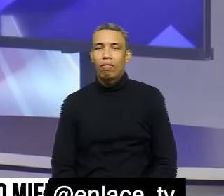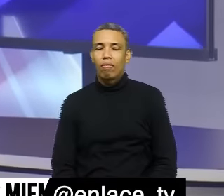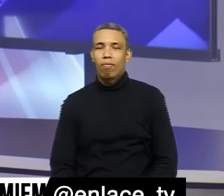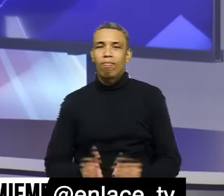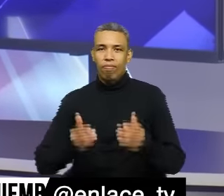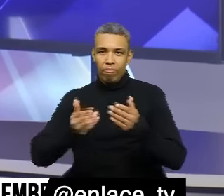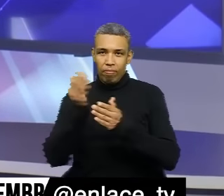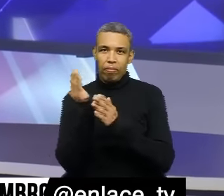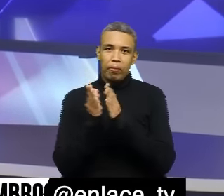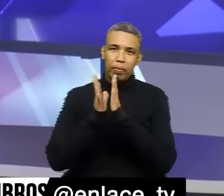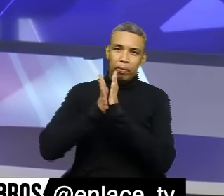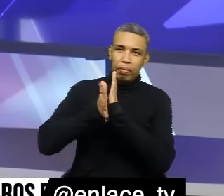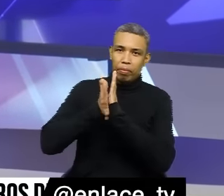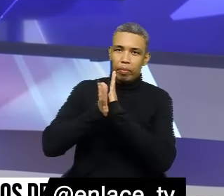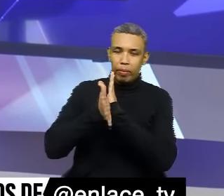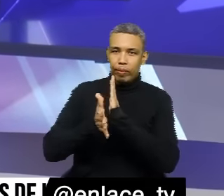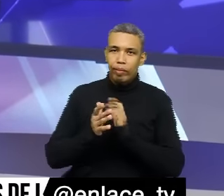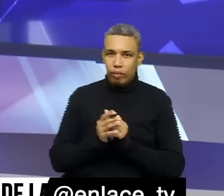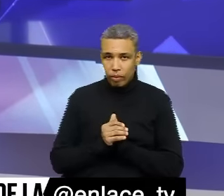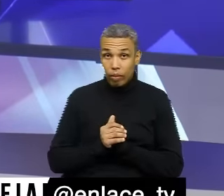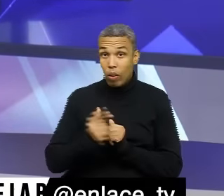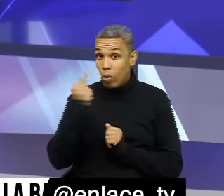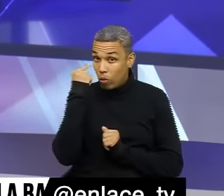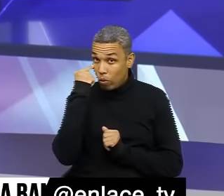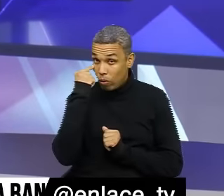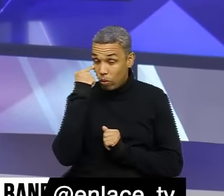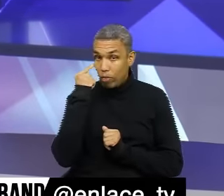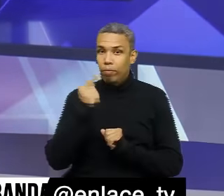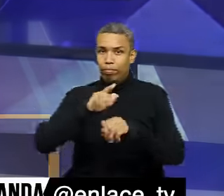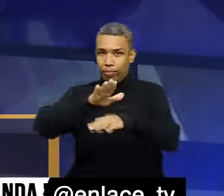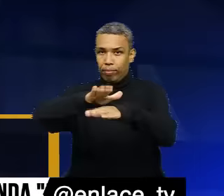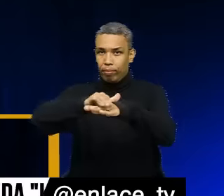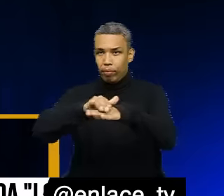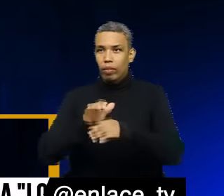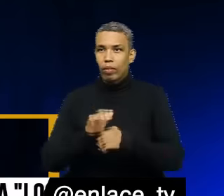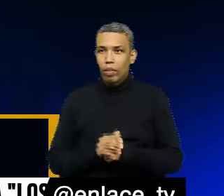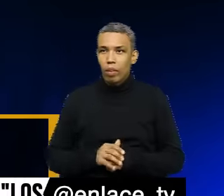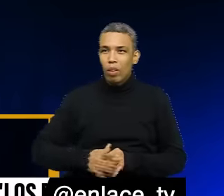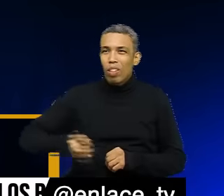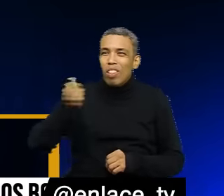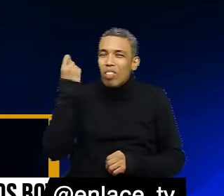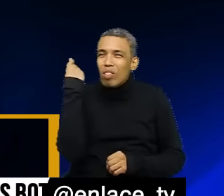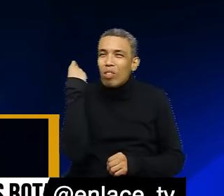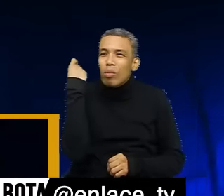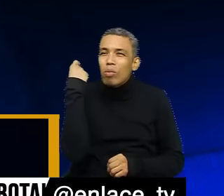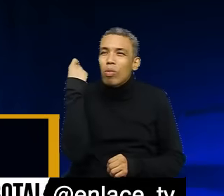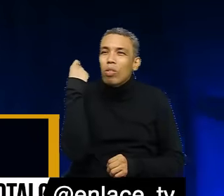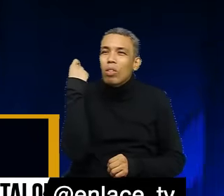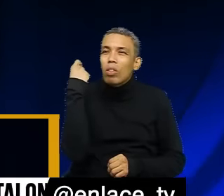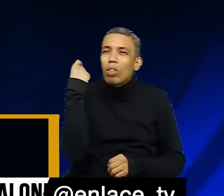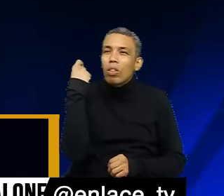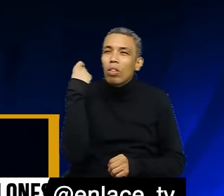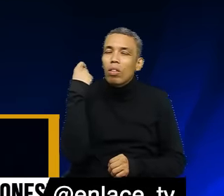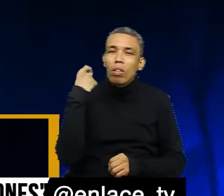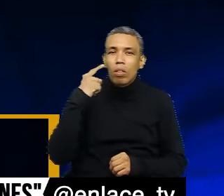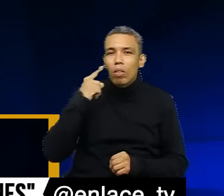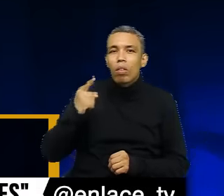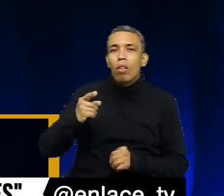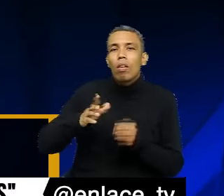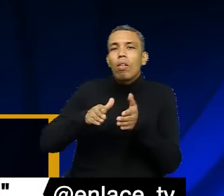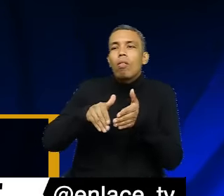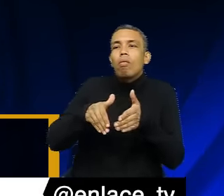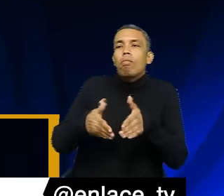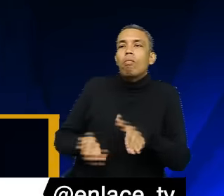Iniciamos con el desarrollo de nuestra información y mucha atención, que hace pocas horas falleció en el Hospital Universitario de Santander de Bucaramanga